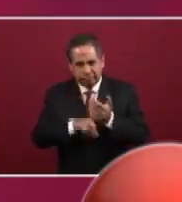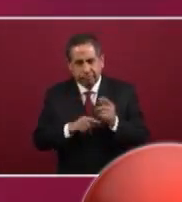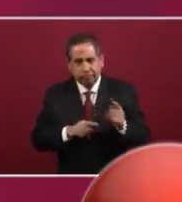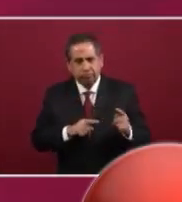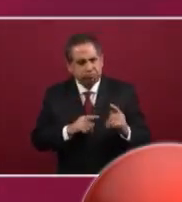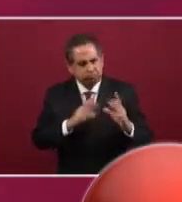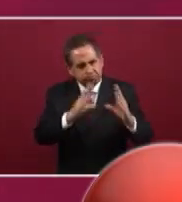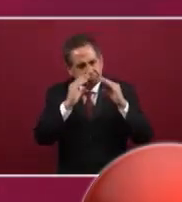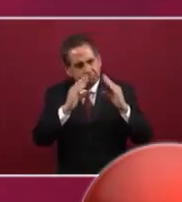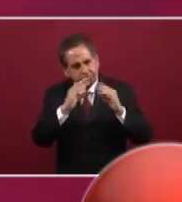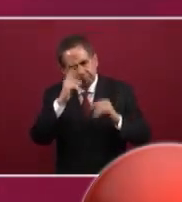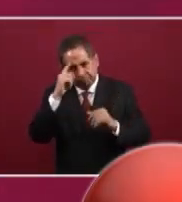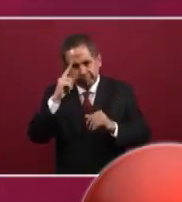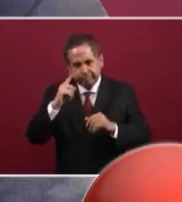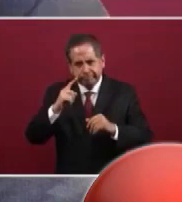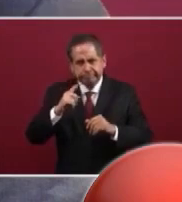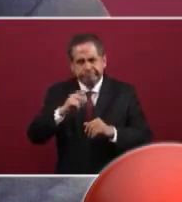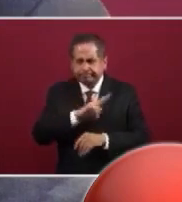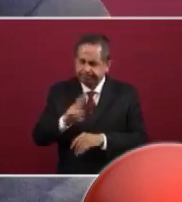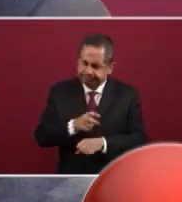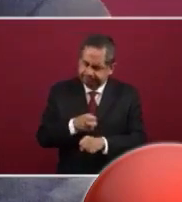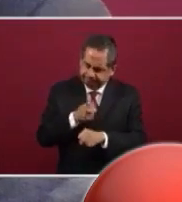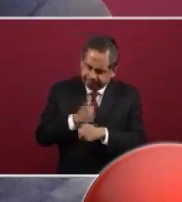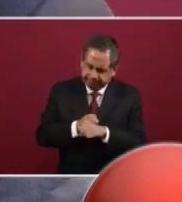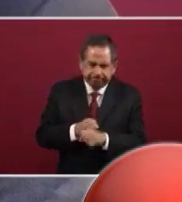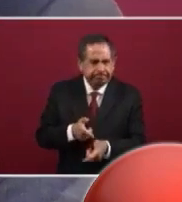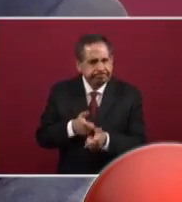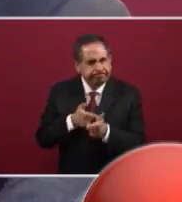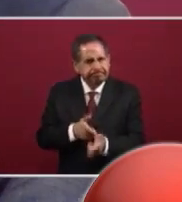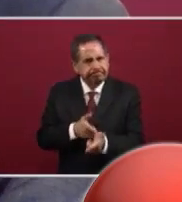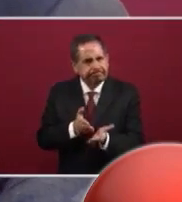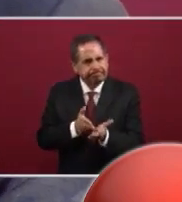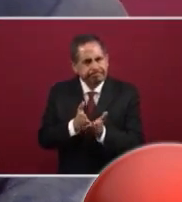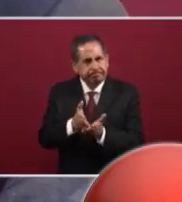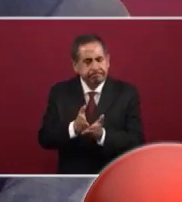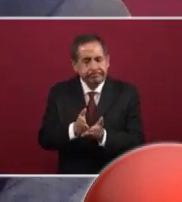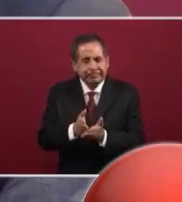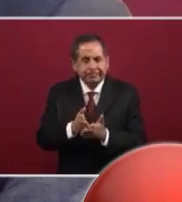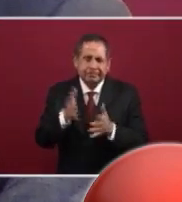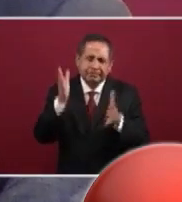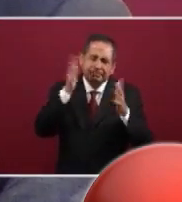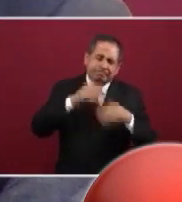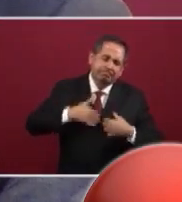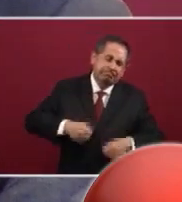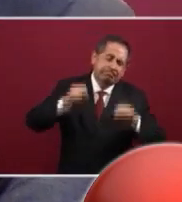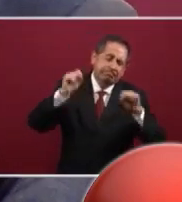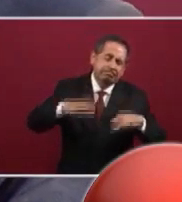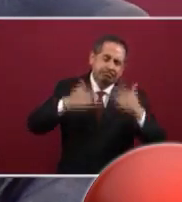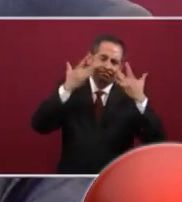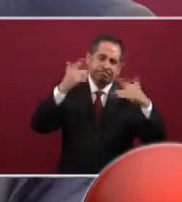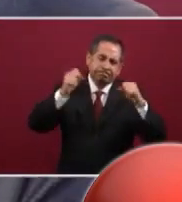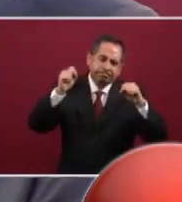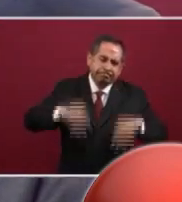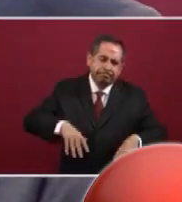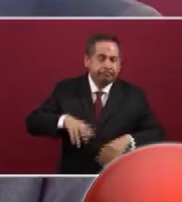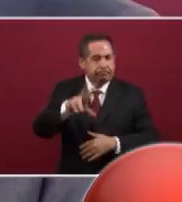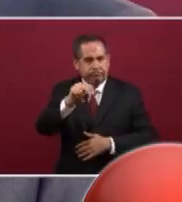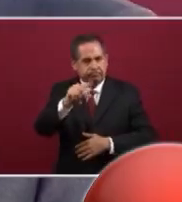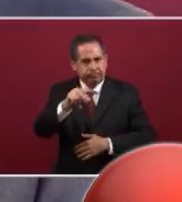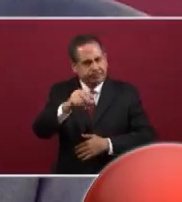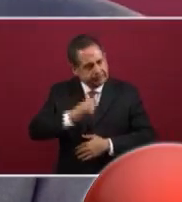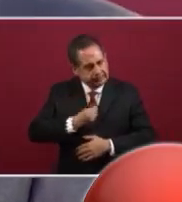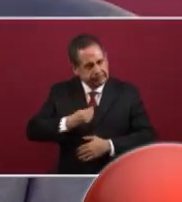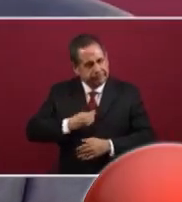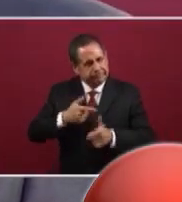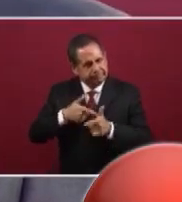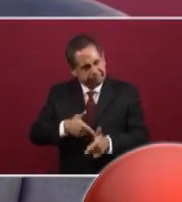nos enseñó a ser perseverantes, a no perder la fe en la causa por